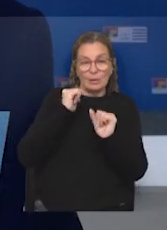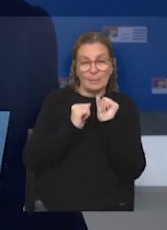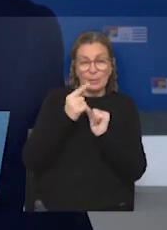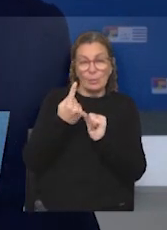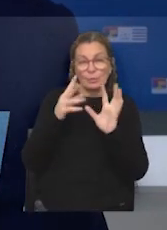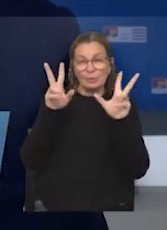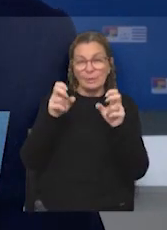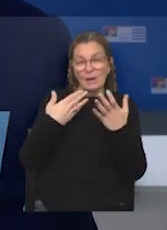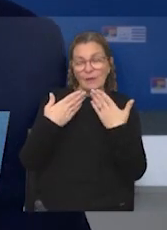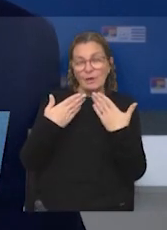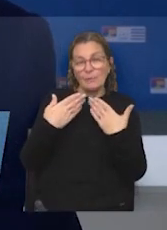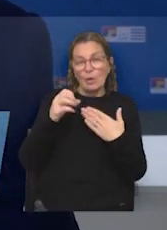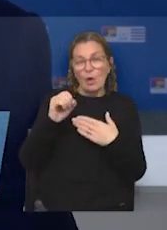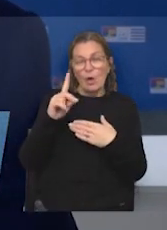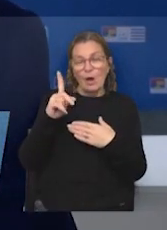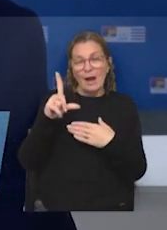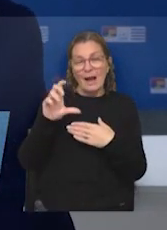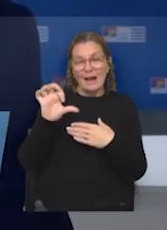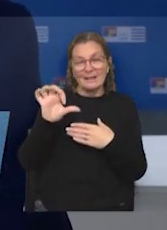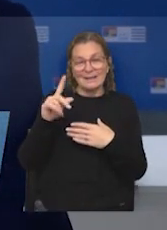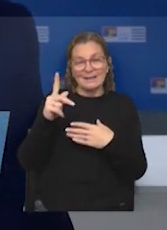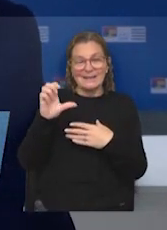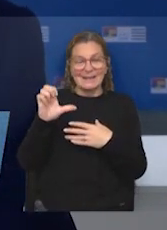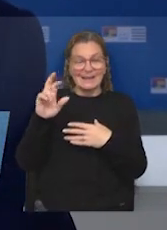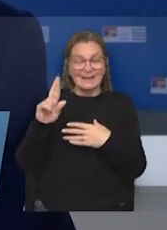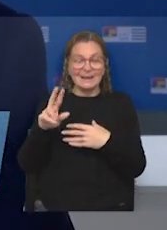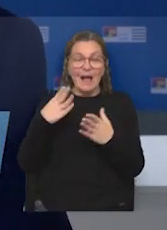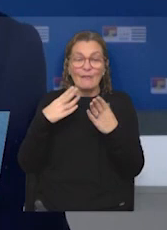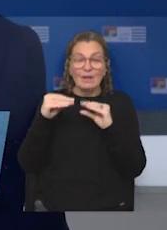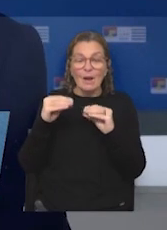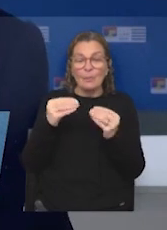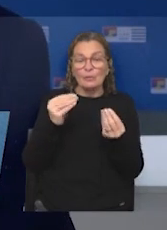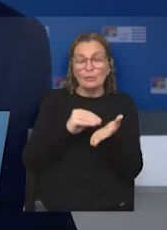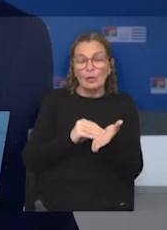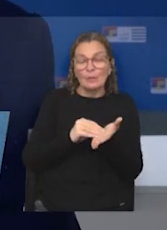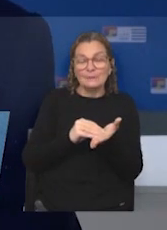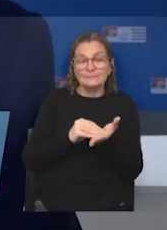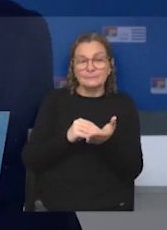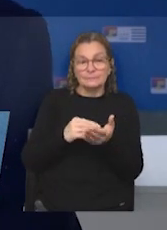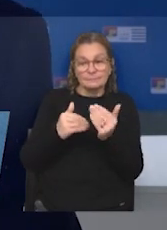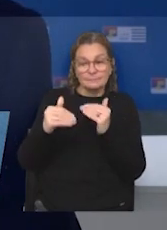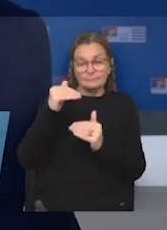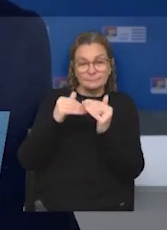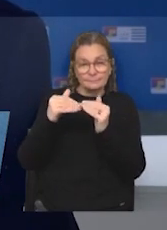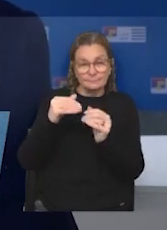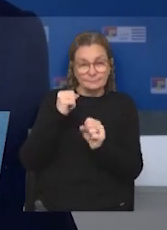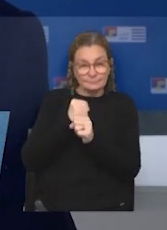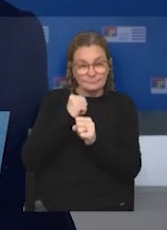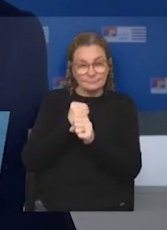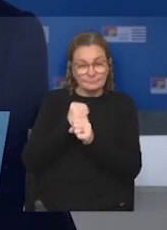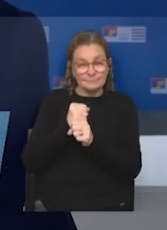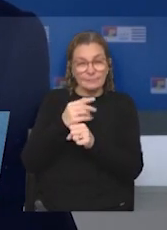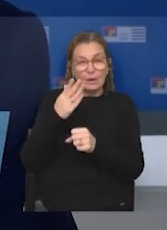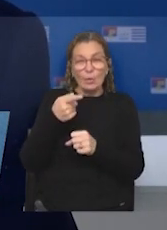temas que hablamos con con olesker quien estuvo presente en la mesa política tiene que ver con el el crecimiento del empleo en el último periodo y haí